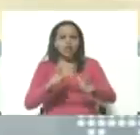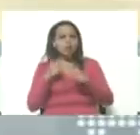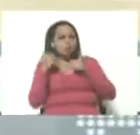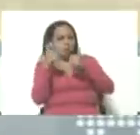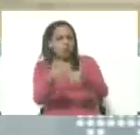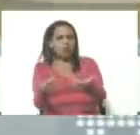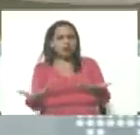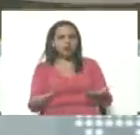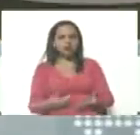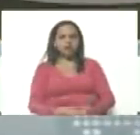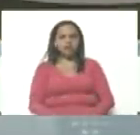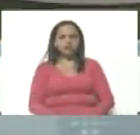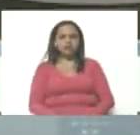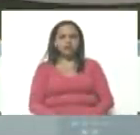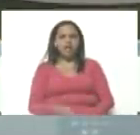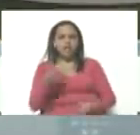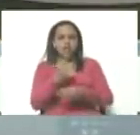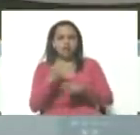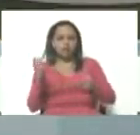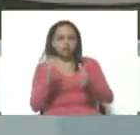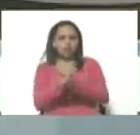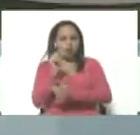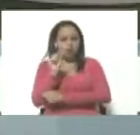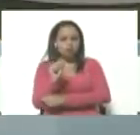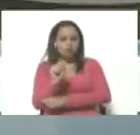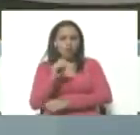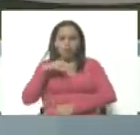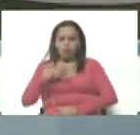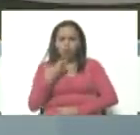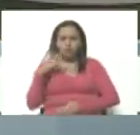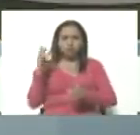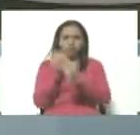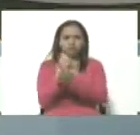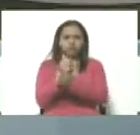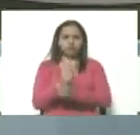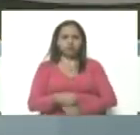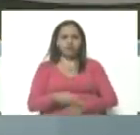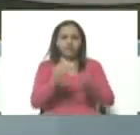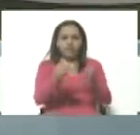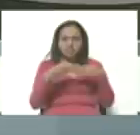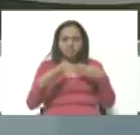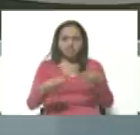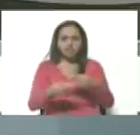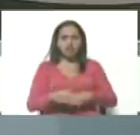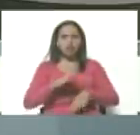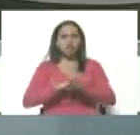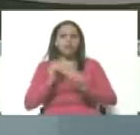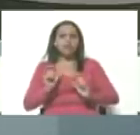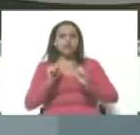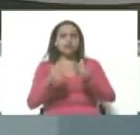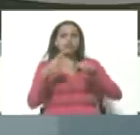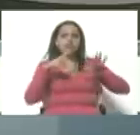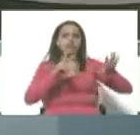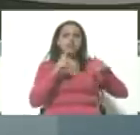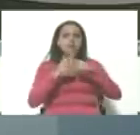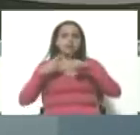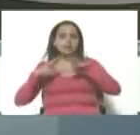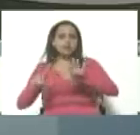chévere. Tenemos que lograr ese punto, lo vamos a lograr. La flexibilización, por eso empezamos el